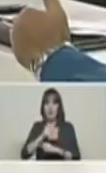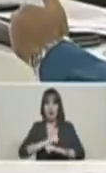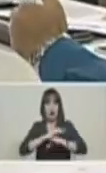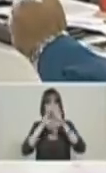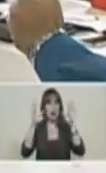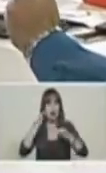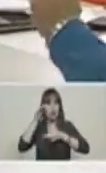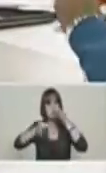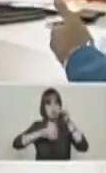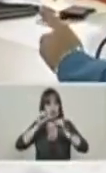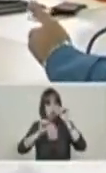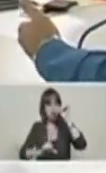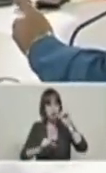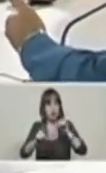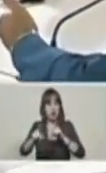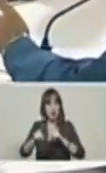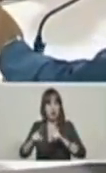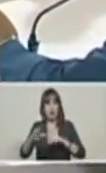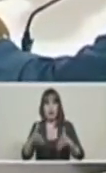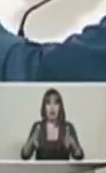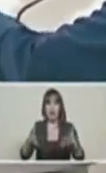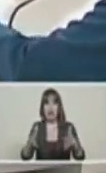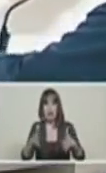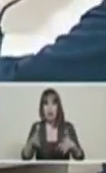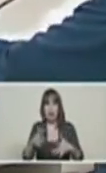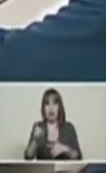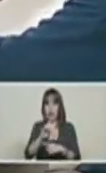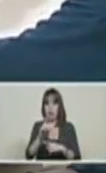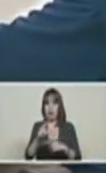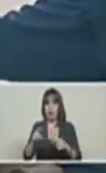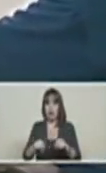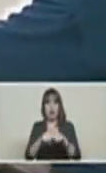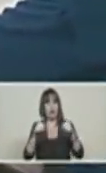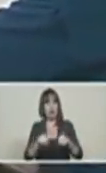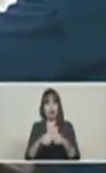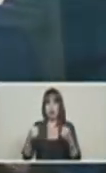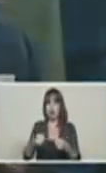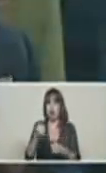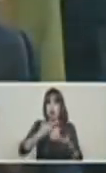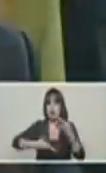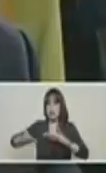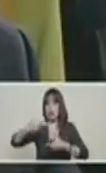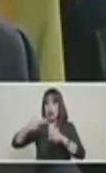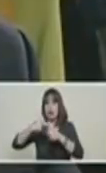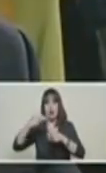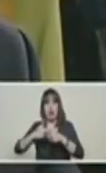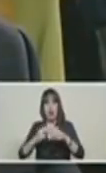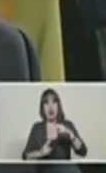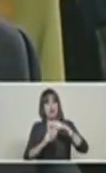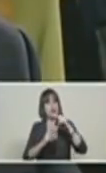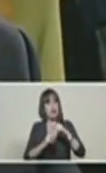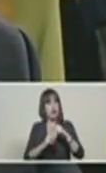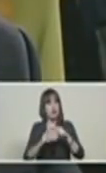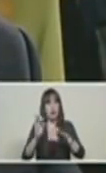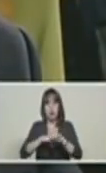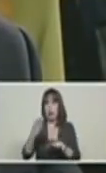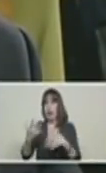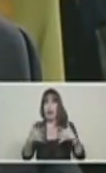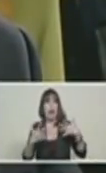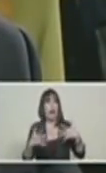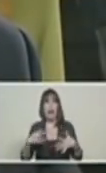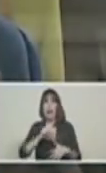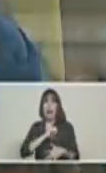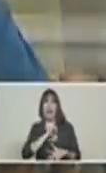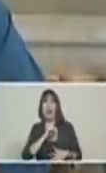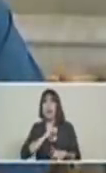eso, tú. Están temblando. Hoy sabotearon el sistema de distribución de gasolina en el Táchira porque están temblando. Saboteen lo que les dé